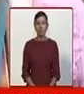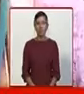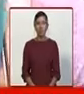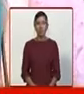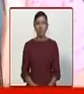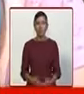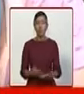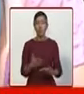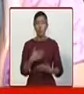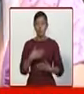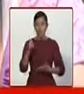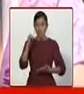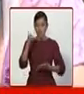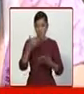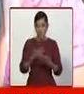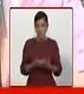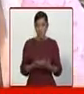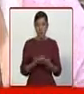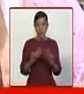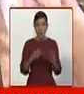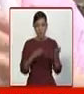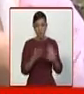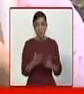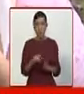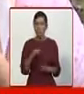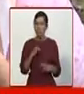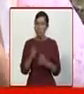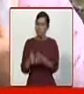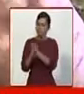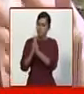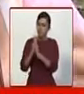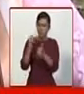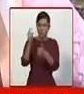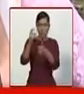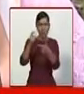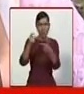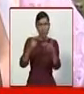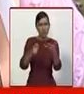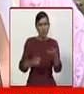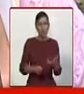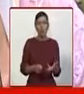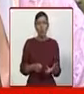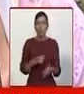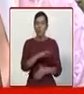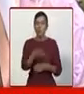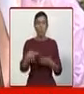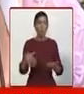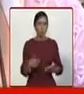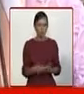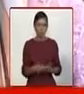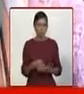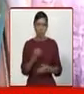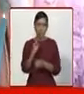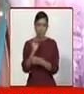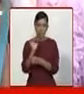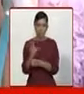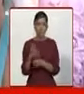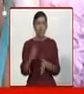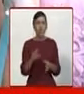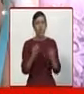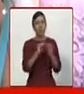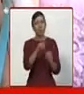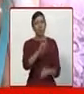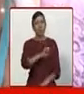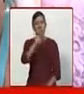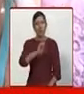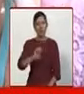Estaba haciendo el requerimiento, de acuerdo a lo que me habían dicho, que haga en Entel. Suena